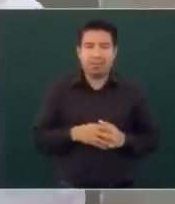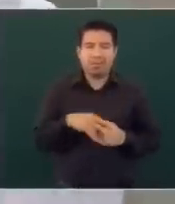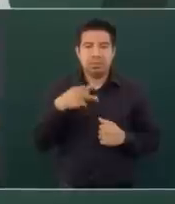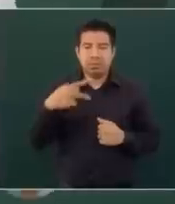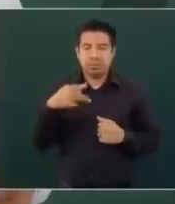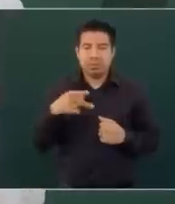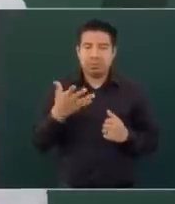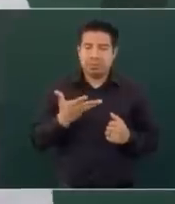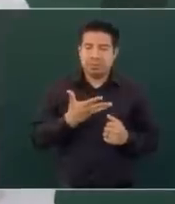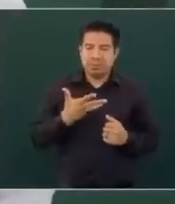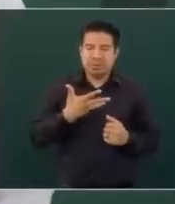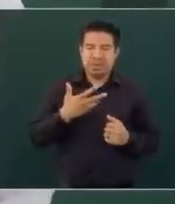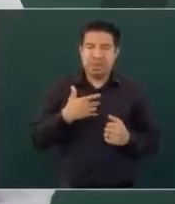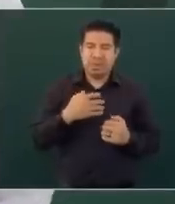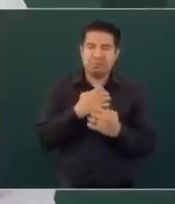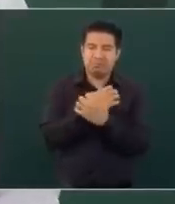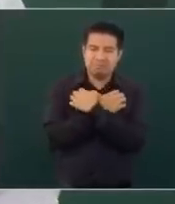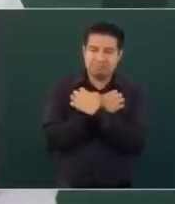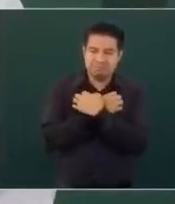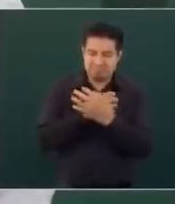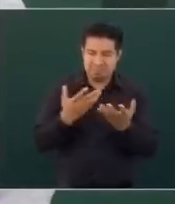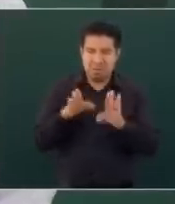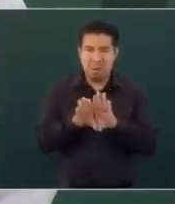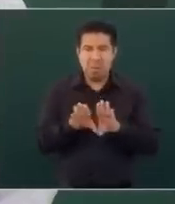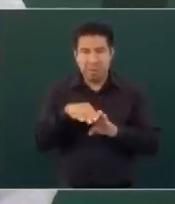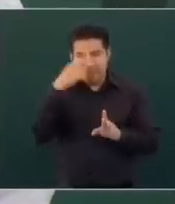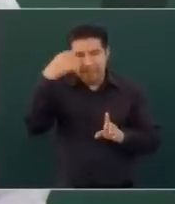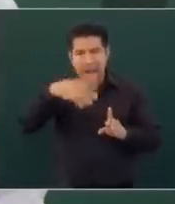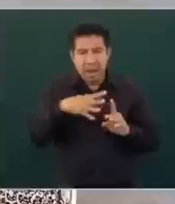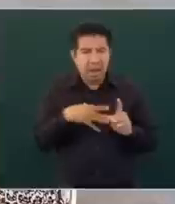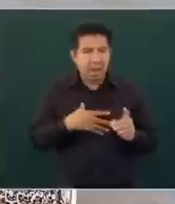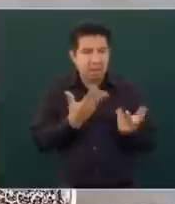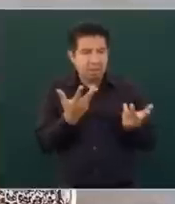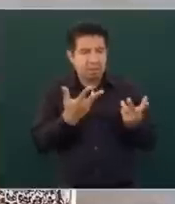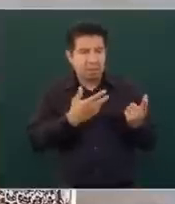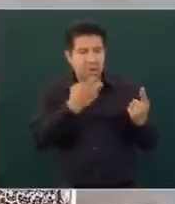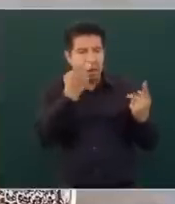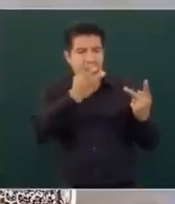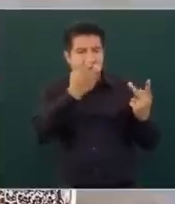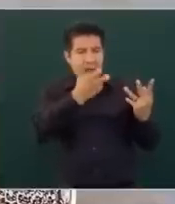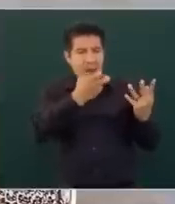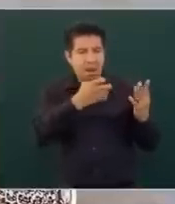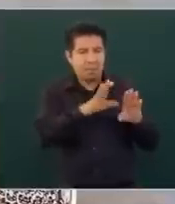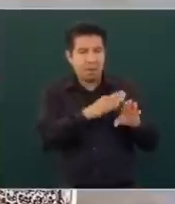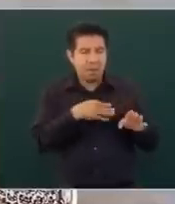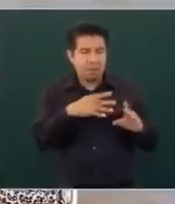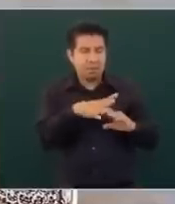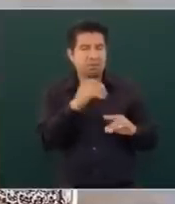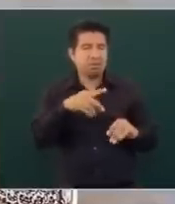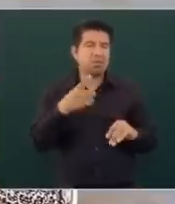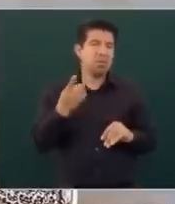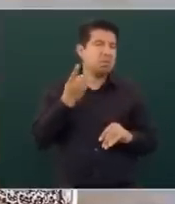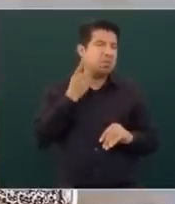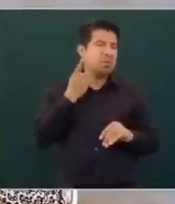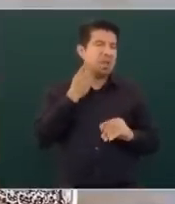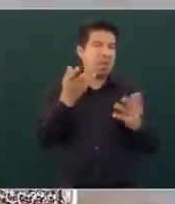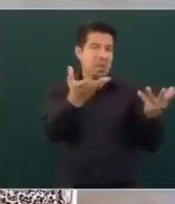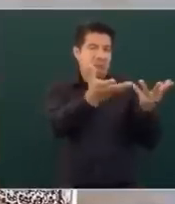cuestionan el procedimiento del Poder Legislativo?